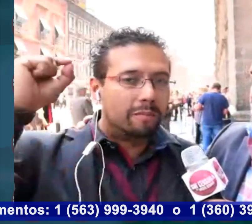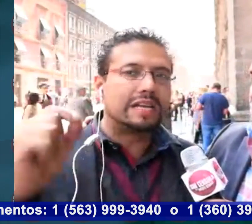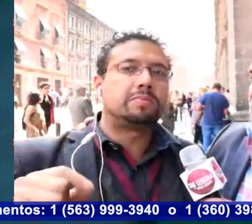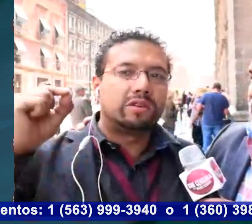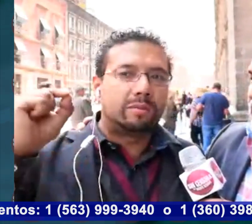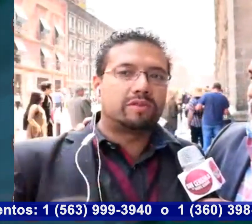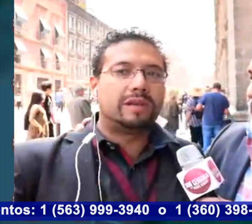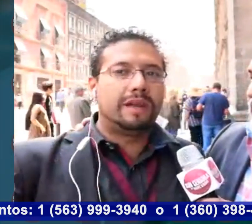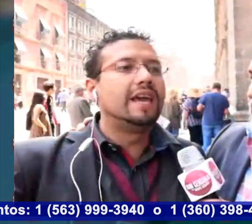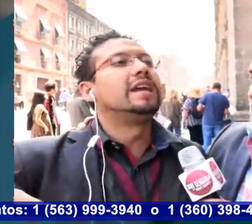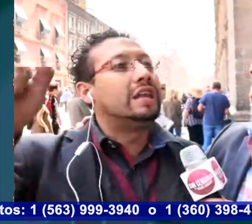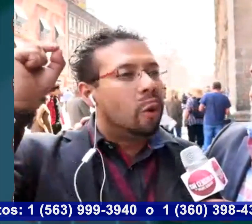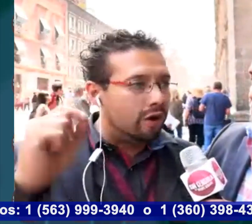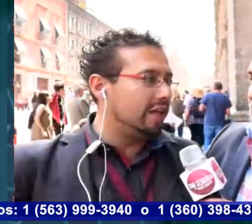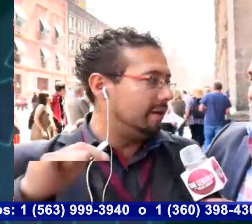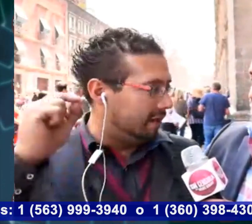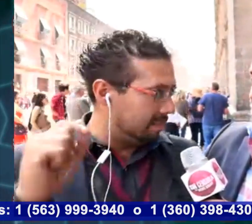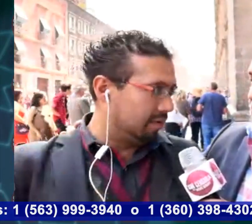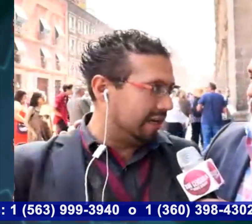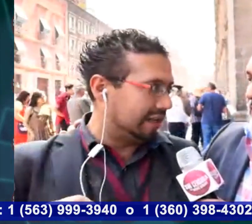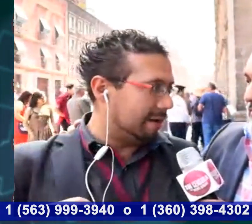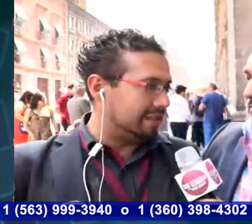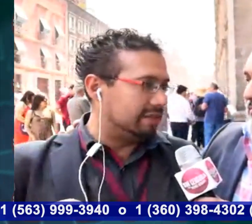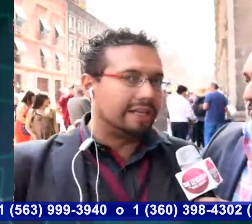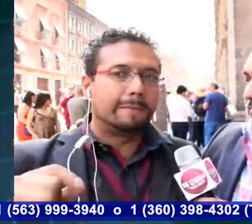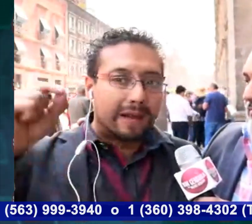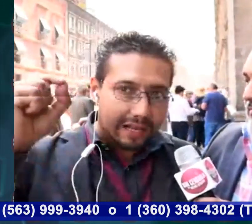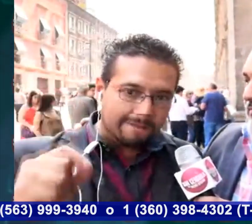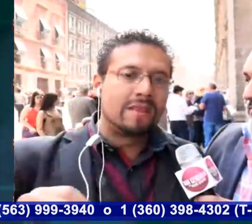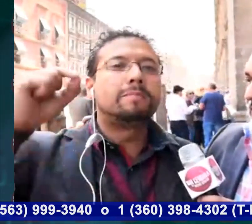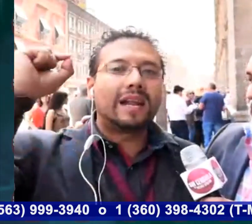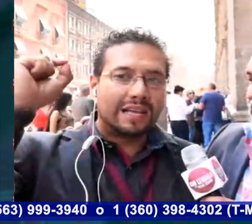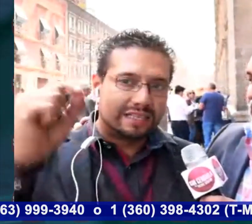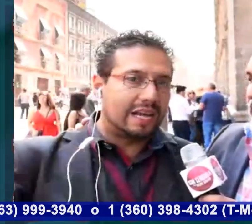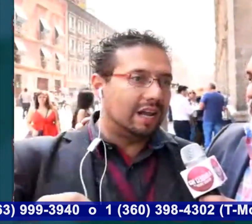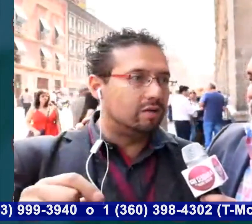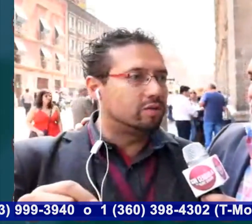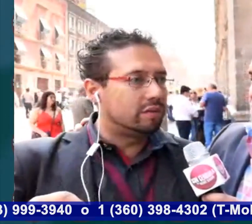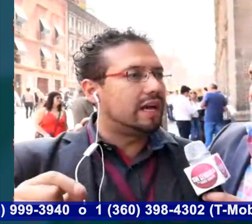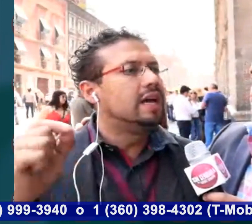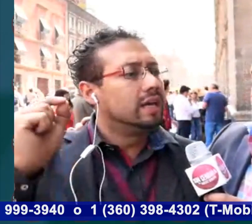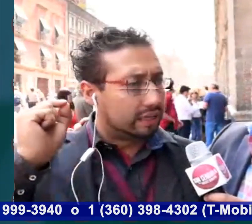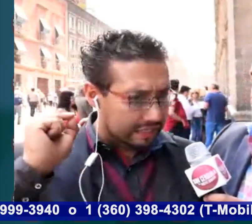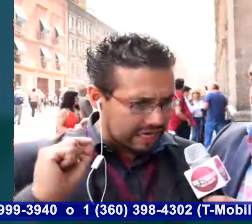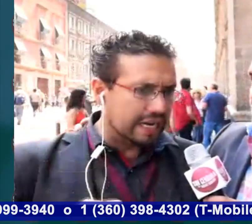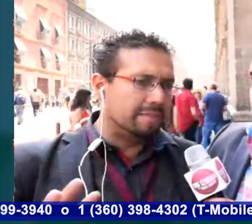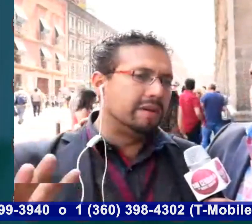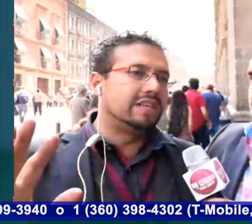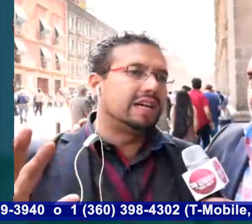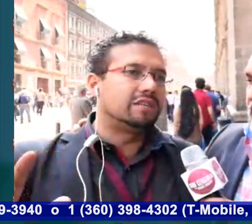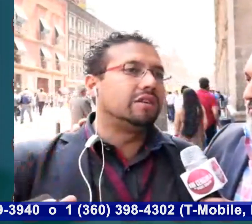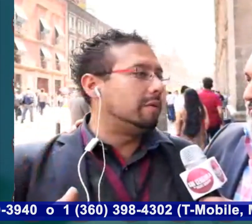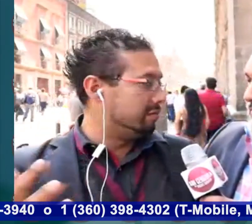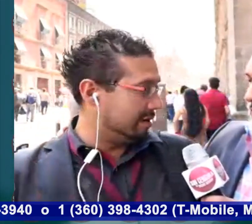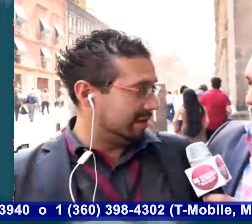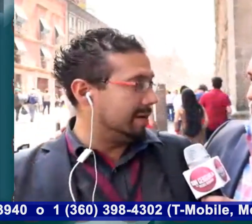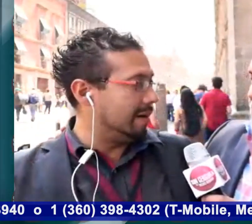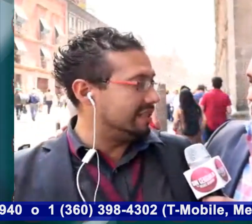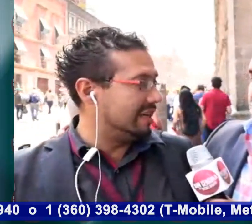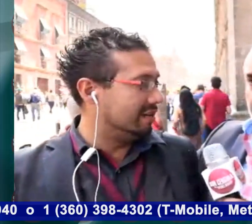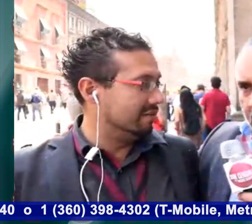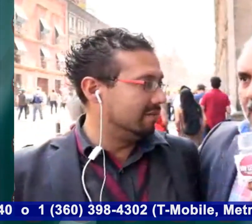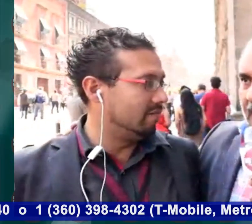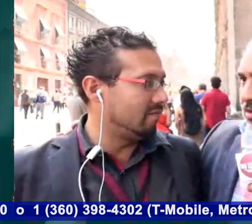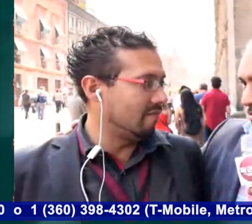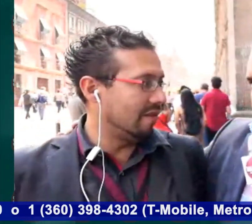modifique lo más pronto posible y no le deben de poner trabas, Vicente. ¿Para qué? Para que se haga la consulta, que se haga la investigación y vamos a ver qué